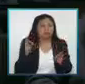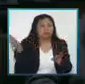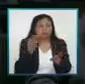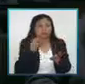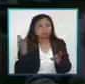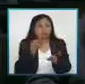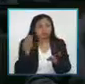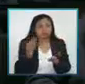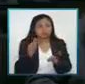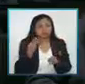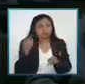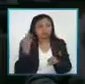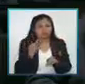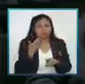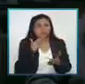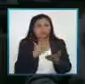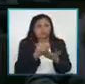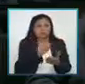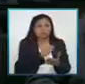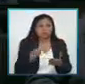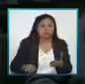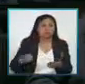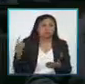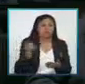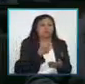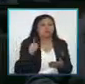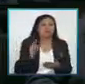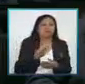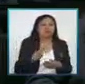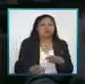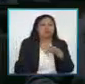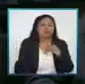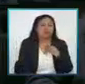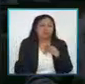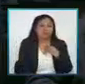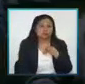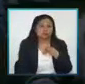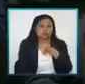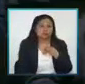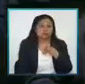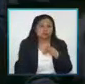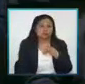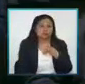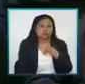eficiente y eficaz. Gracias, presidenta y honorable pleno.